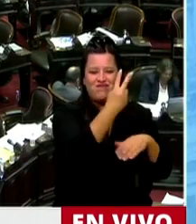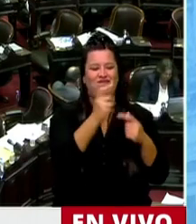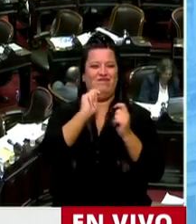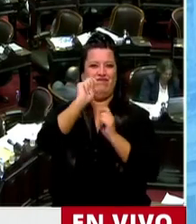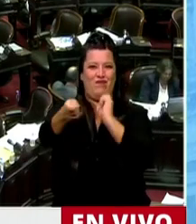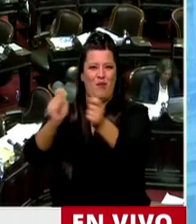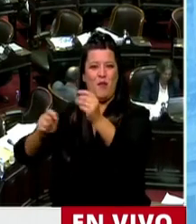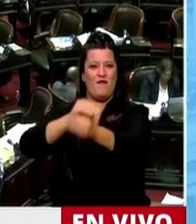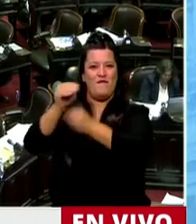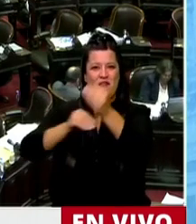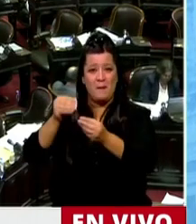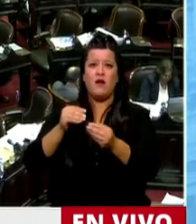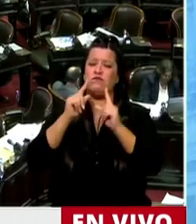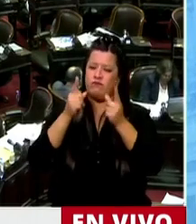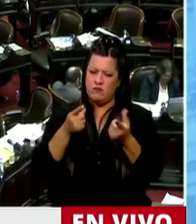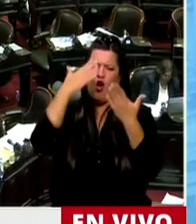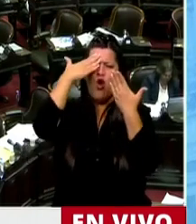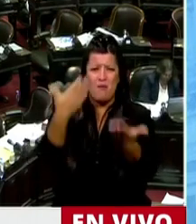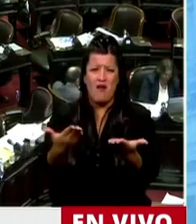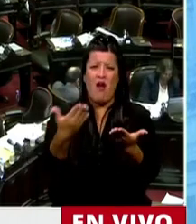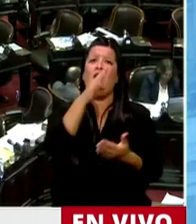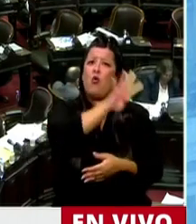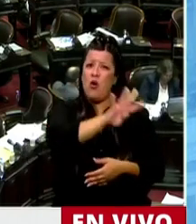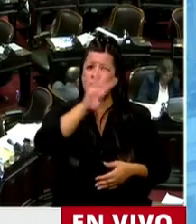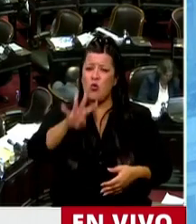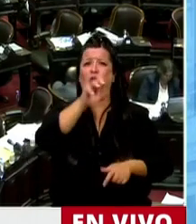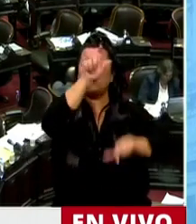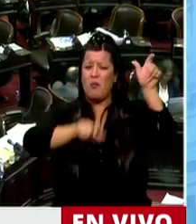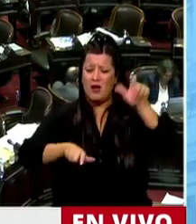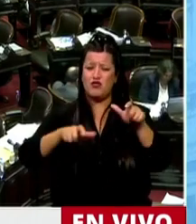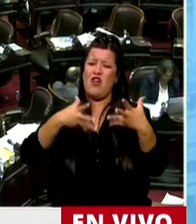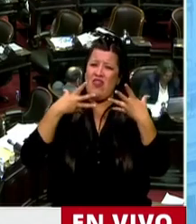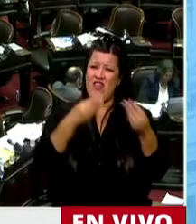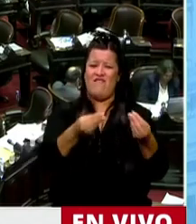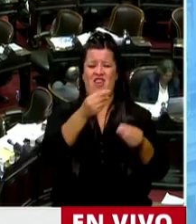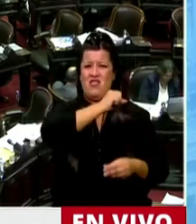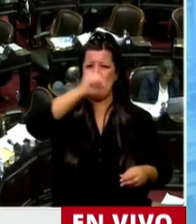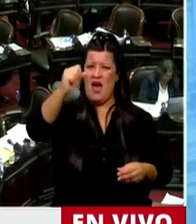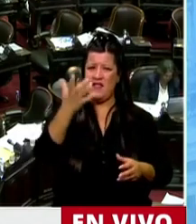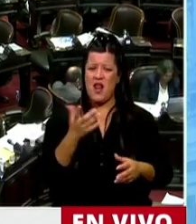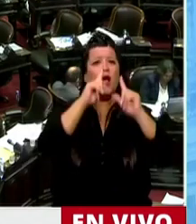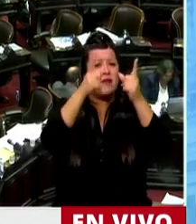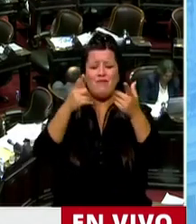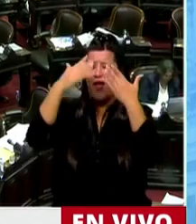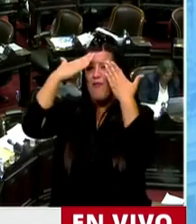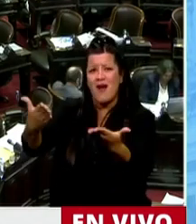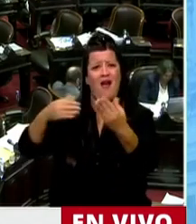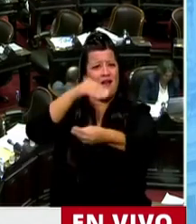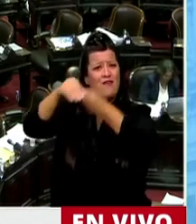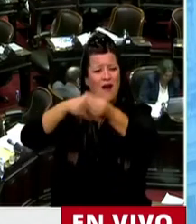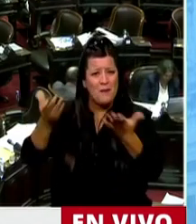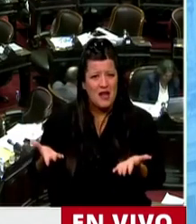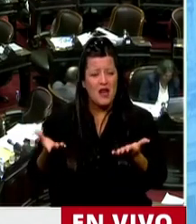Juan. Y vaya también mi homenaje a esos 44 patriotas, a cada uno de sus seres queridos. Seguro